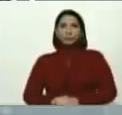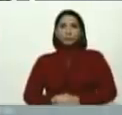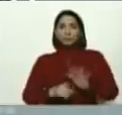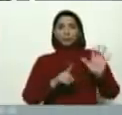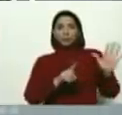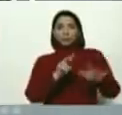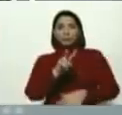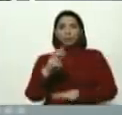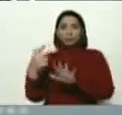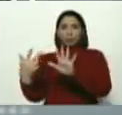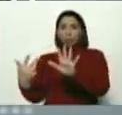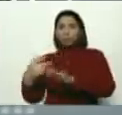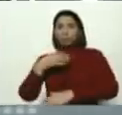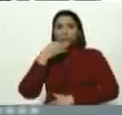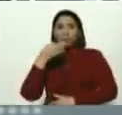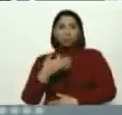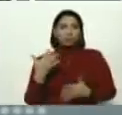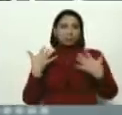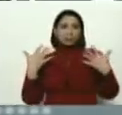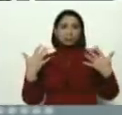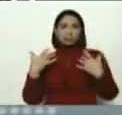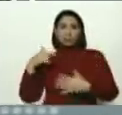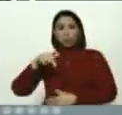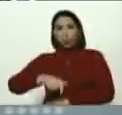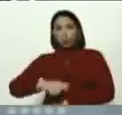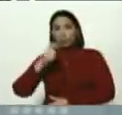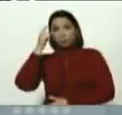6:28 de la tarde, muy calurosa esta tarde del sábado.